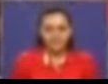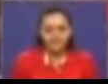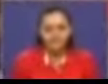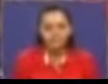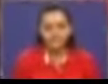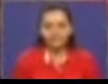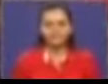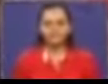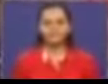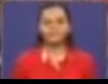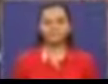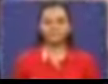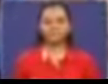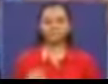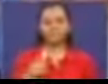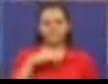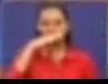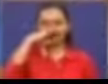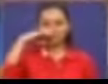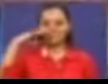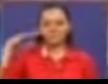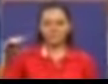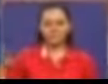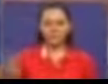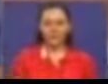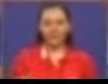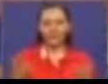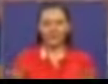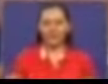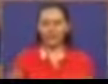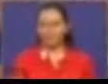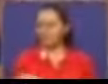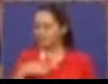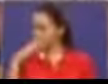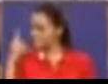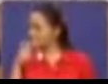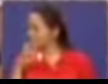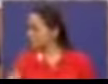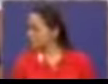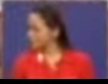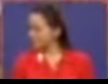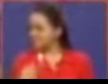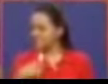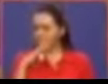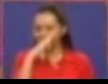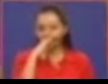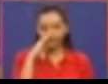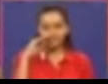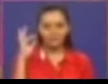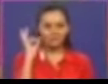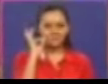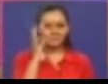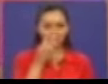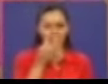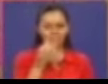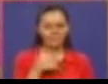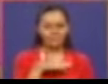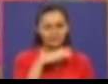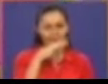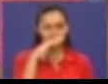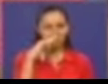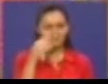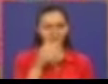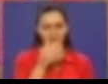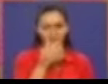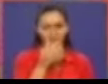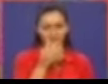Oiga, hay un olorcito a carne asada que me tiene loco y me muero de hambre. ¿Quién está cocinando por ahí? ¡Qué rico, Dios mío! Si uno lo olvidó,